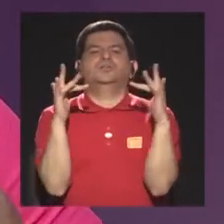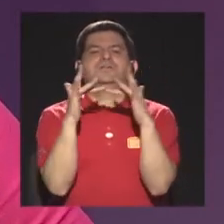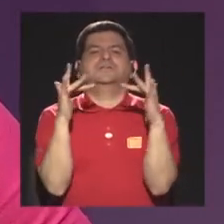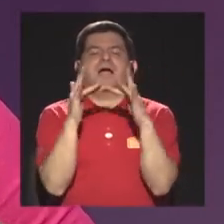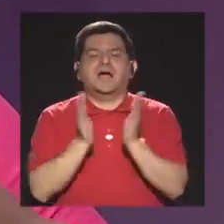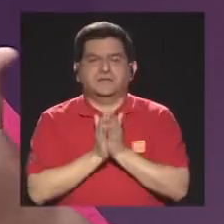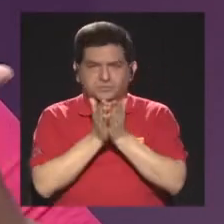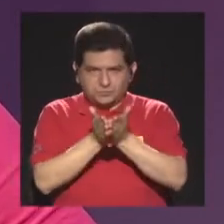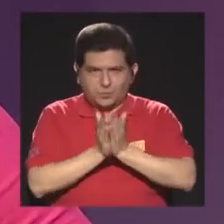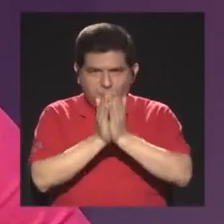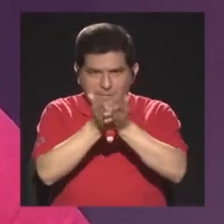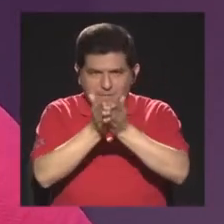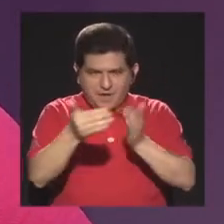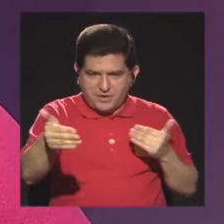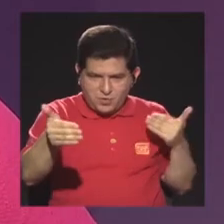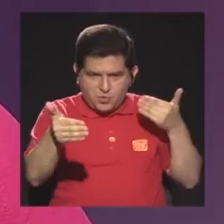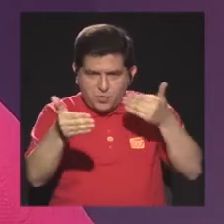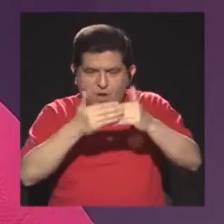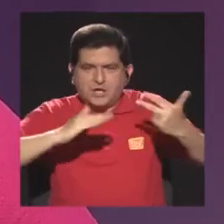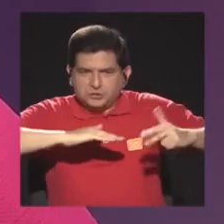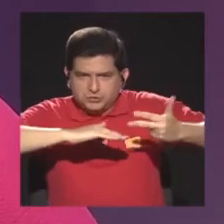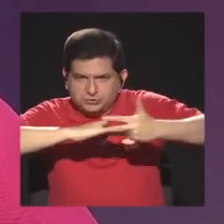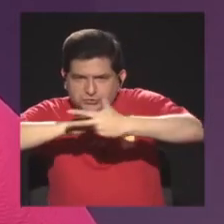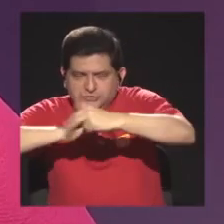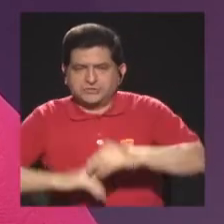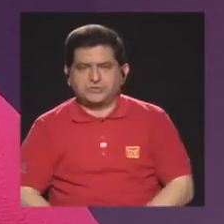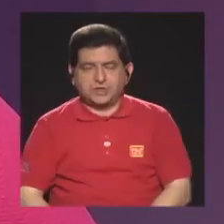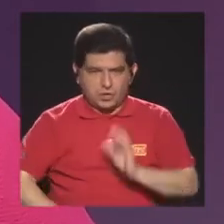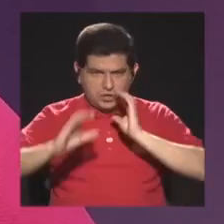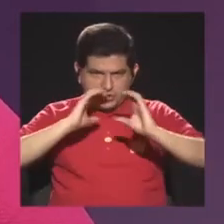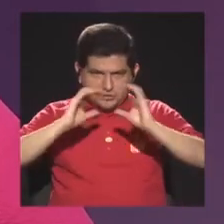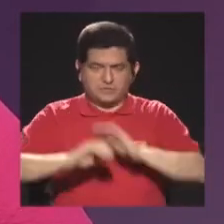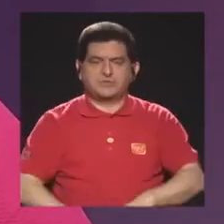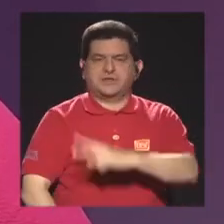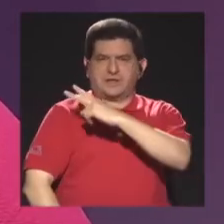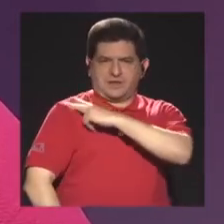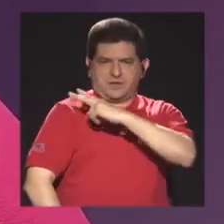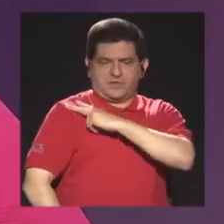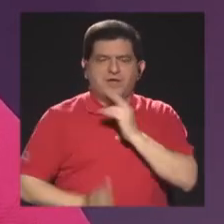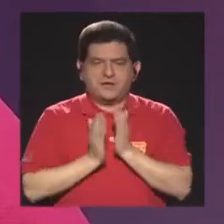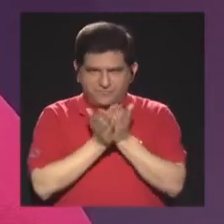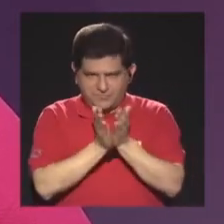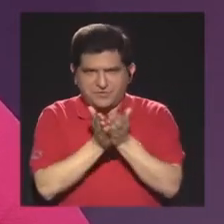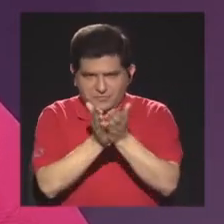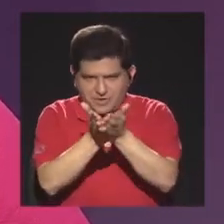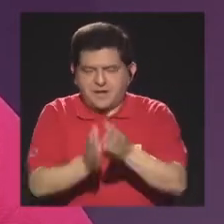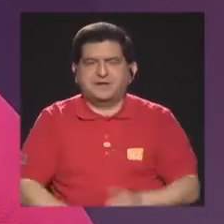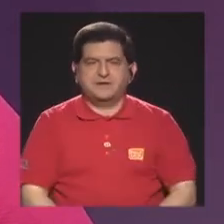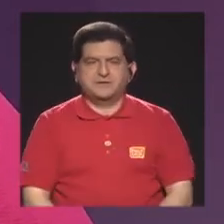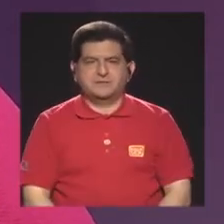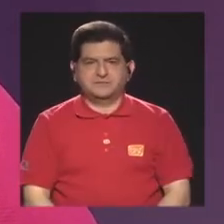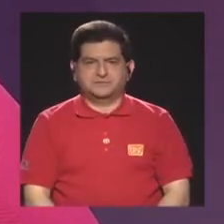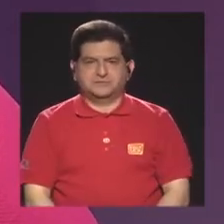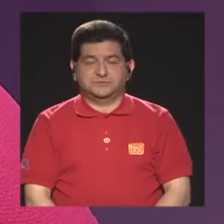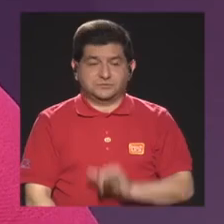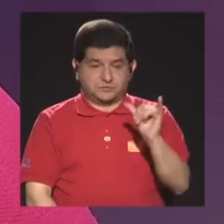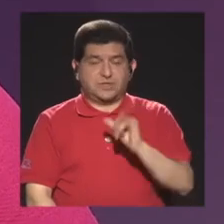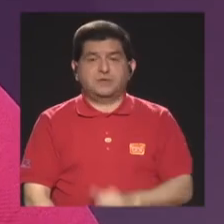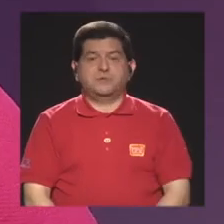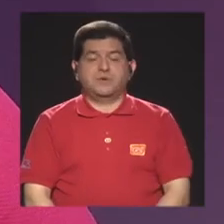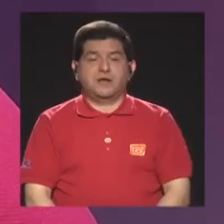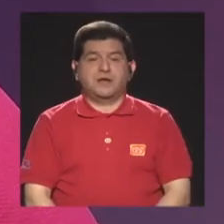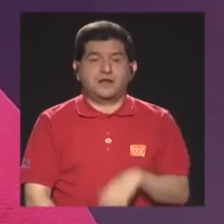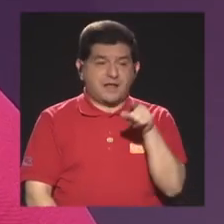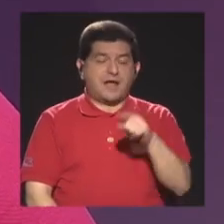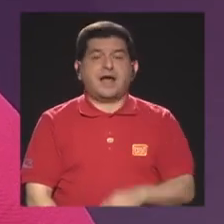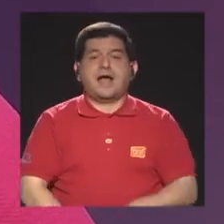con el barco cuando se aproxima al puerto. Se comunica con los capitanes de los barcos, recibe su ETA, que